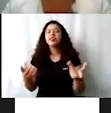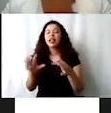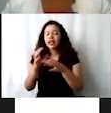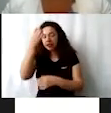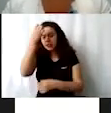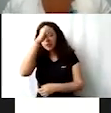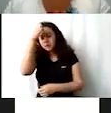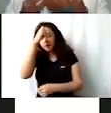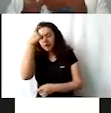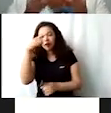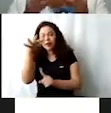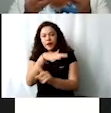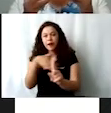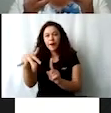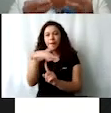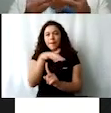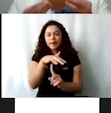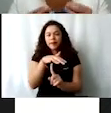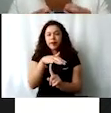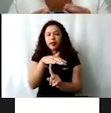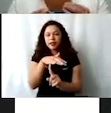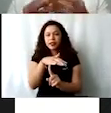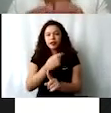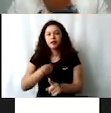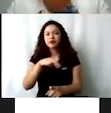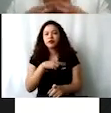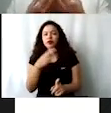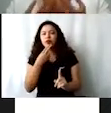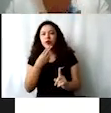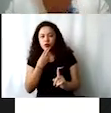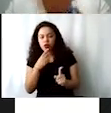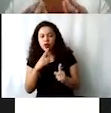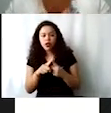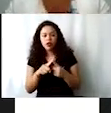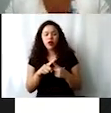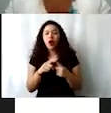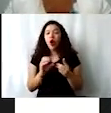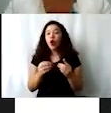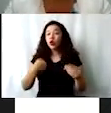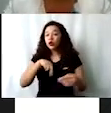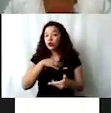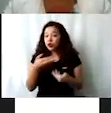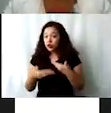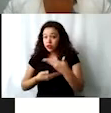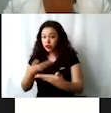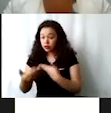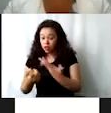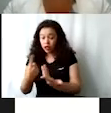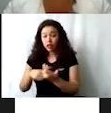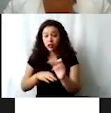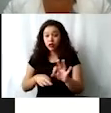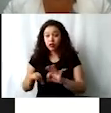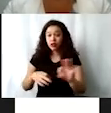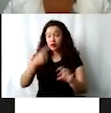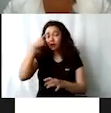en torno a cuando somos usuarios o también cuando somos servidores en ese sentido, en este tipo de